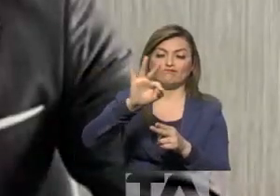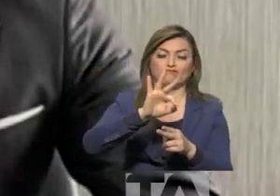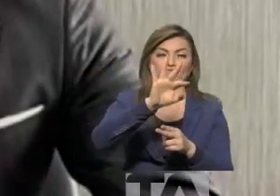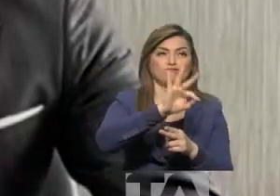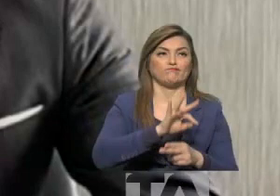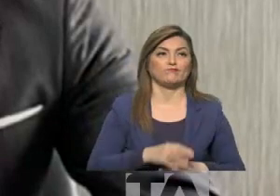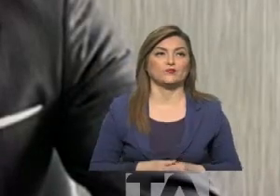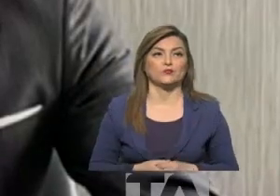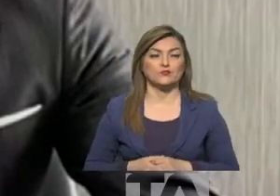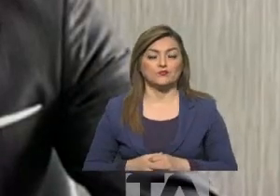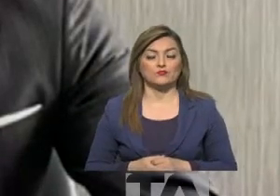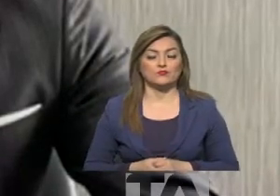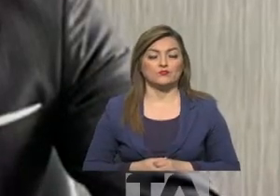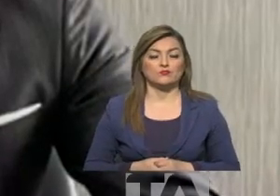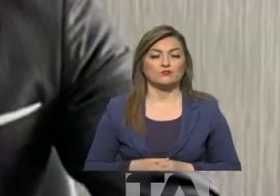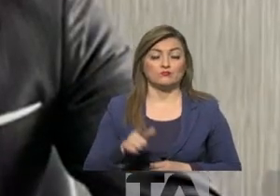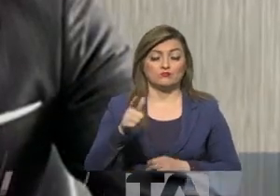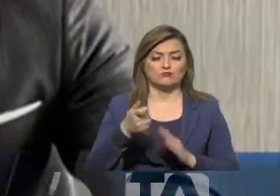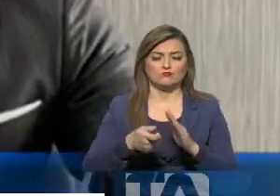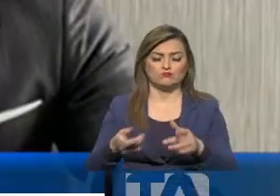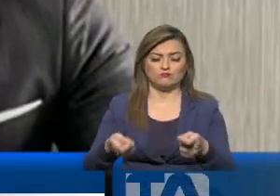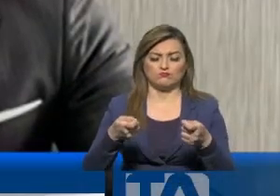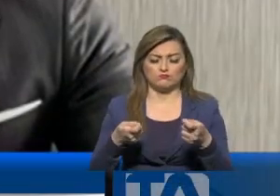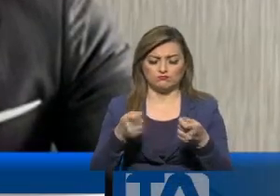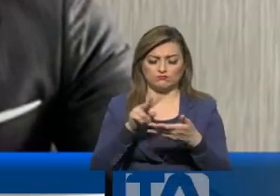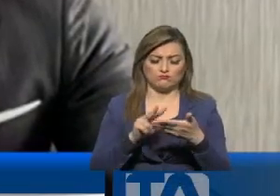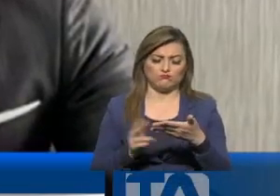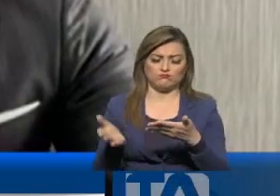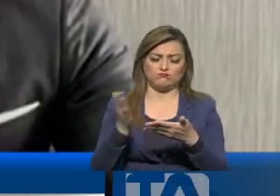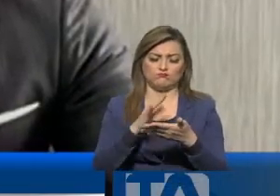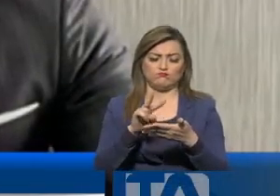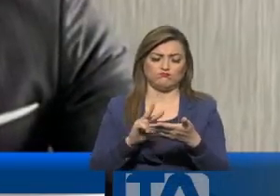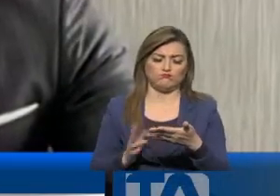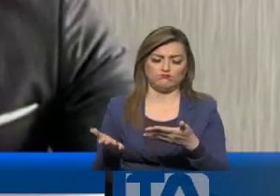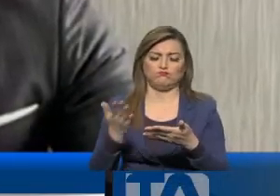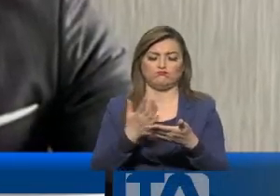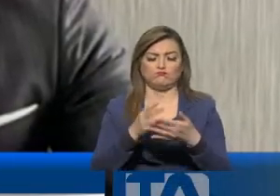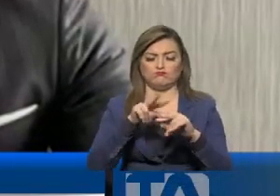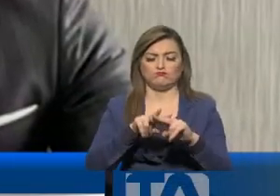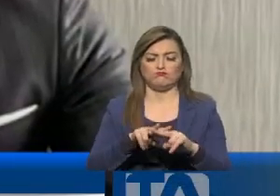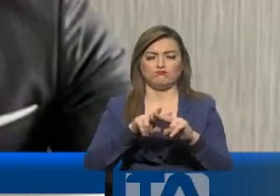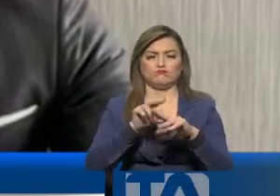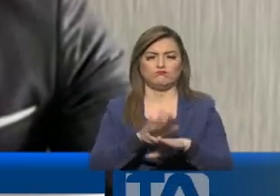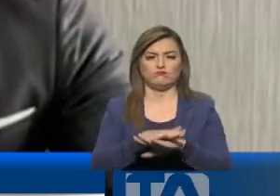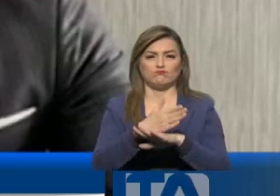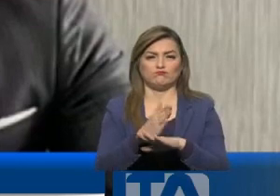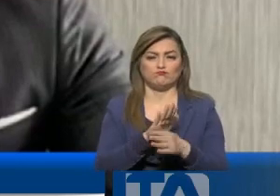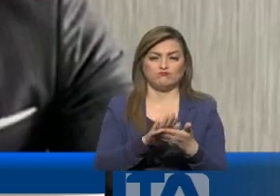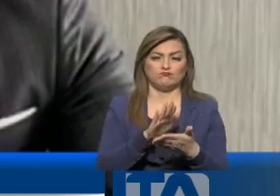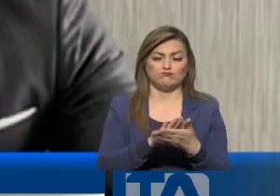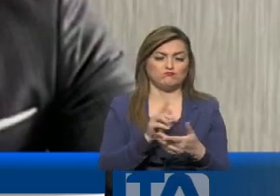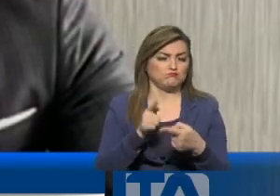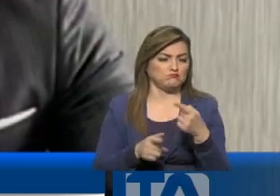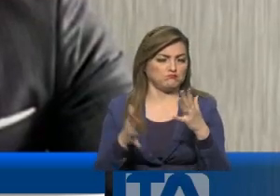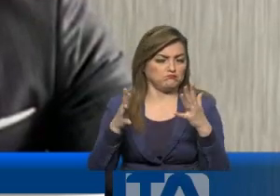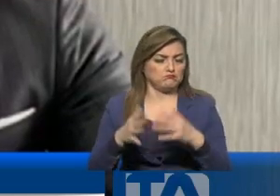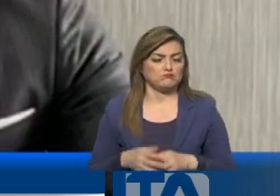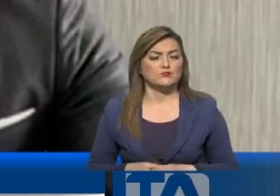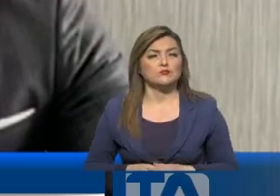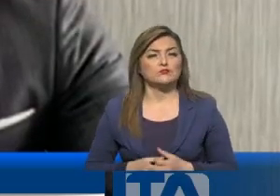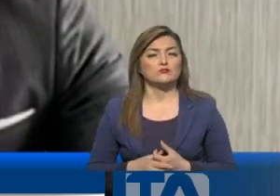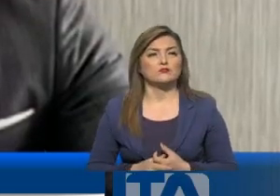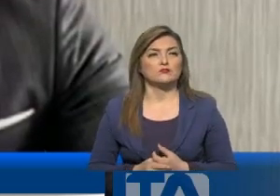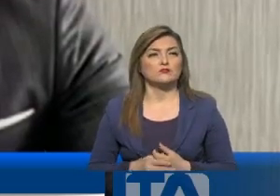este tribunal aboque conocimiento de dicha causa, deberá verificar que no exista alguna causal de excusa. Realizado ello,